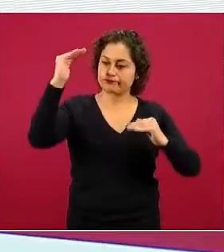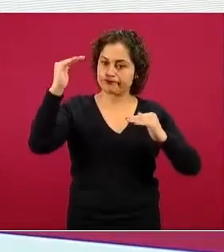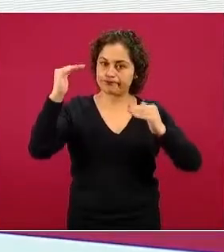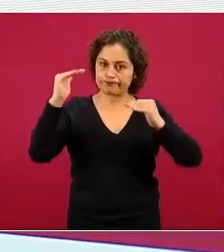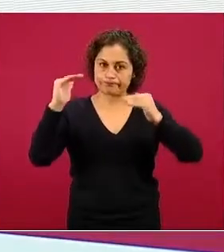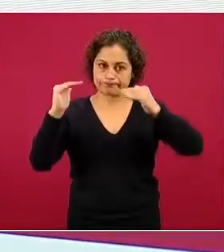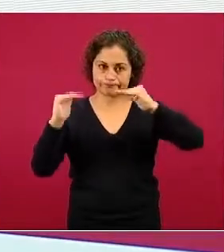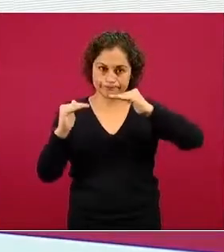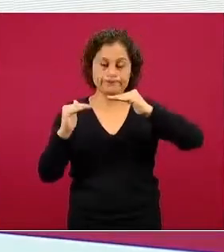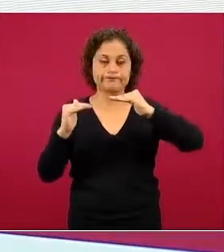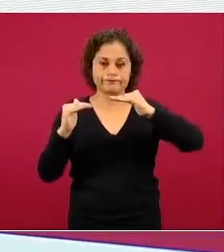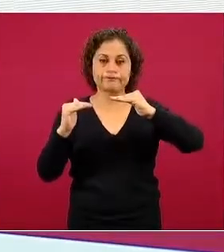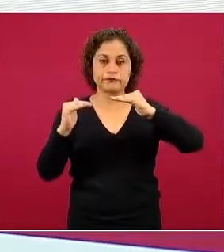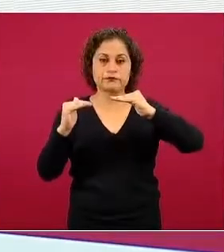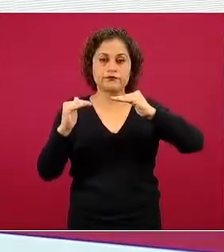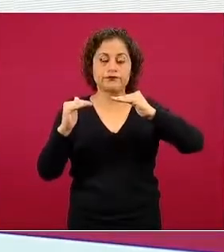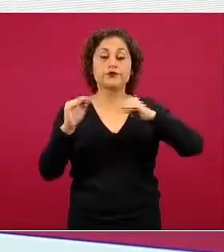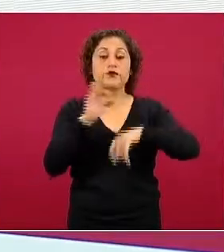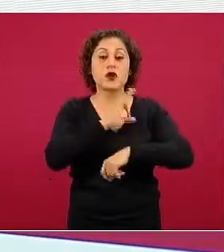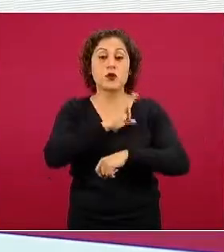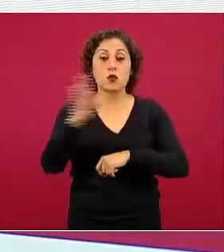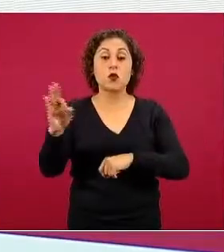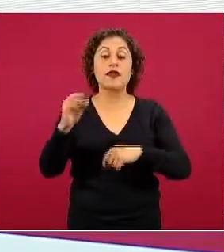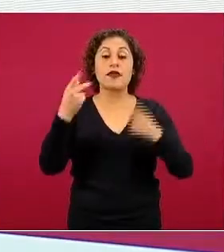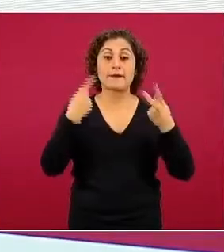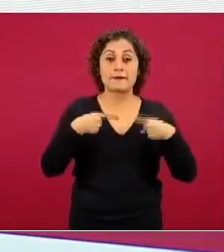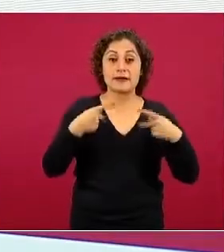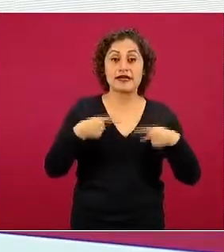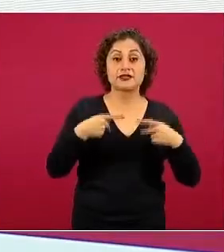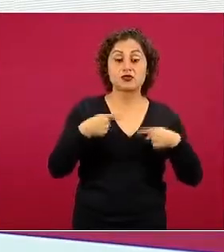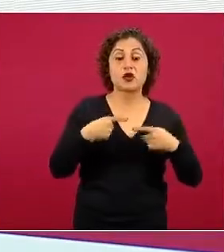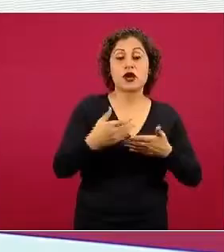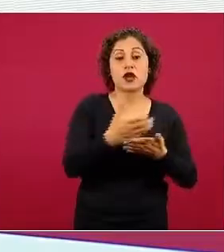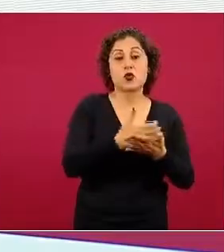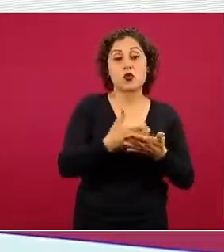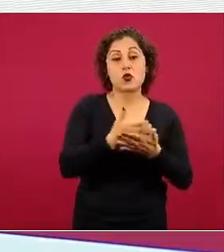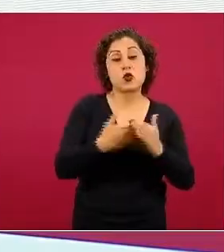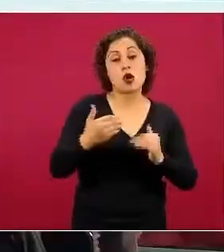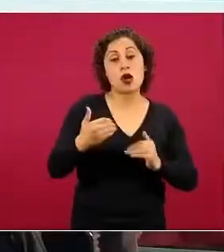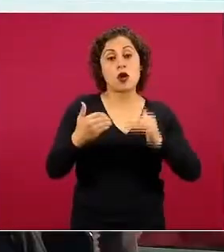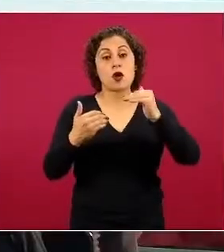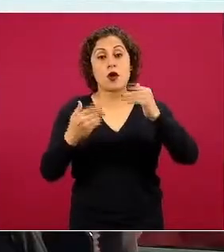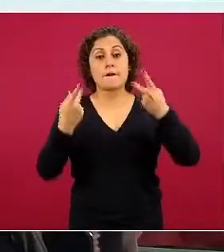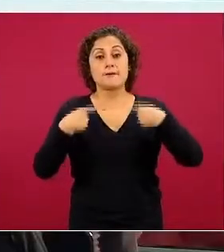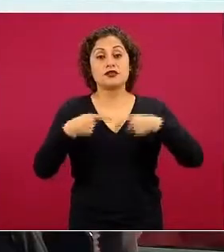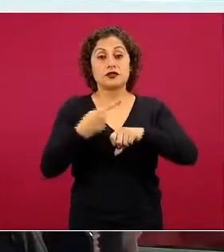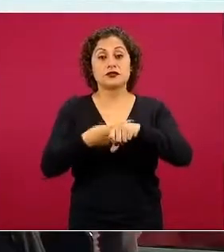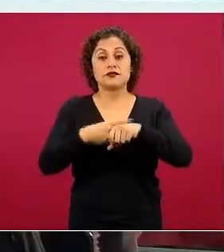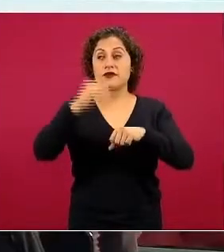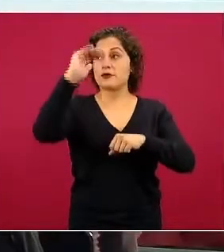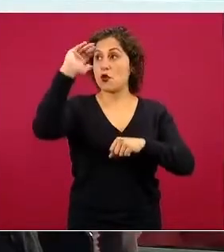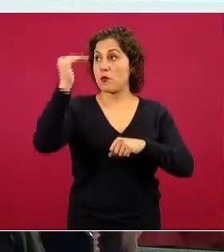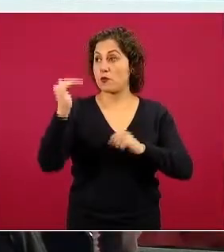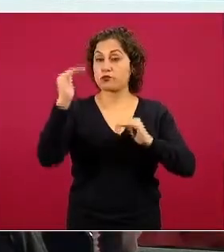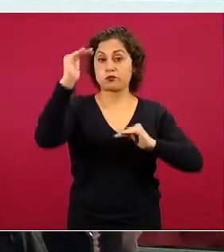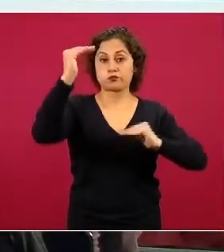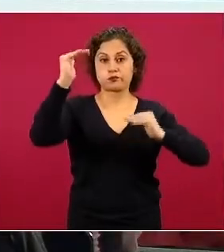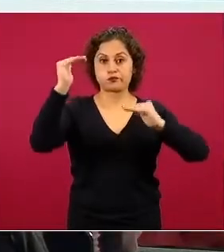lo suficiente como para que la curva de recuperados crezca, se crucen y entonces